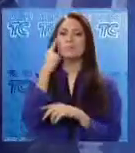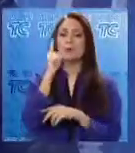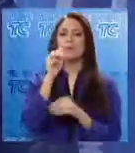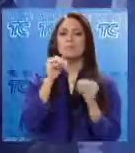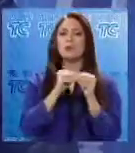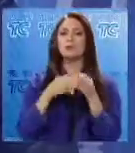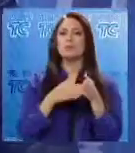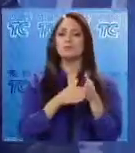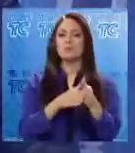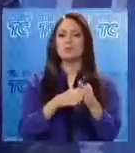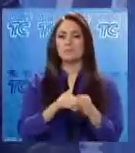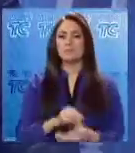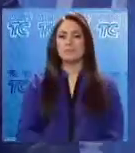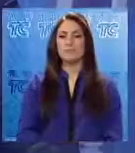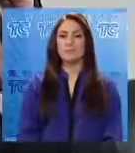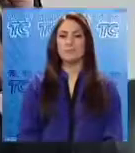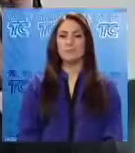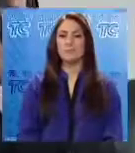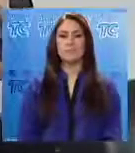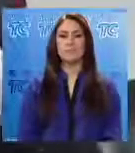metro.